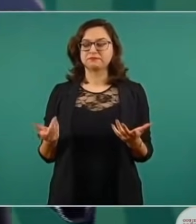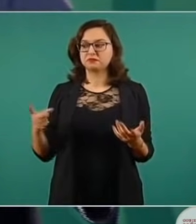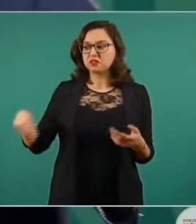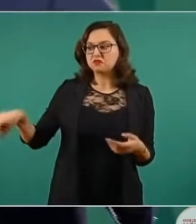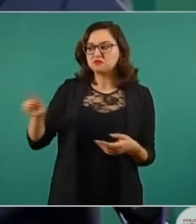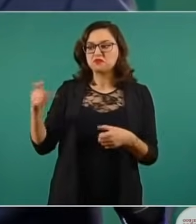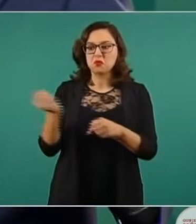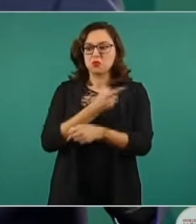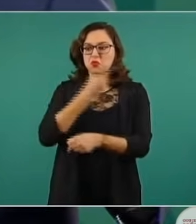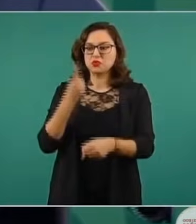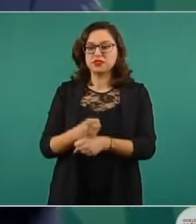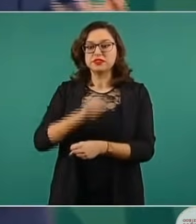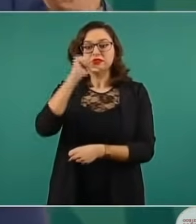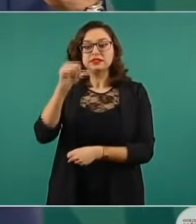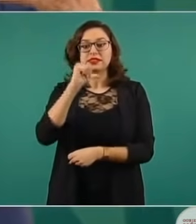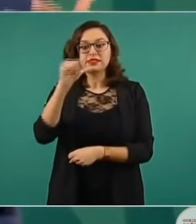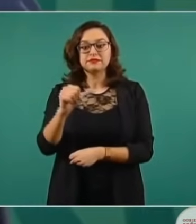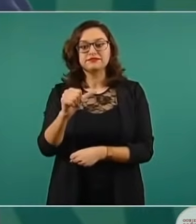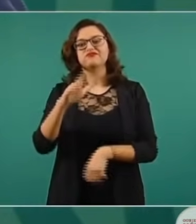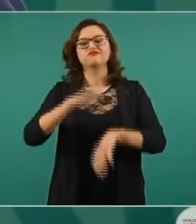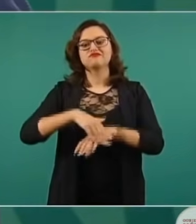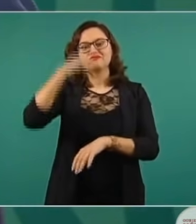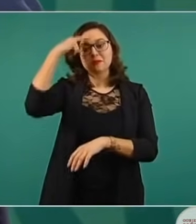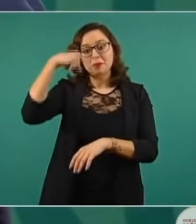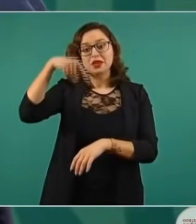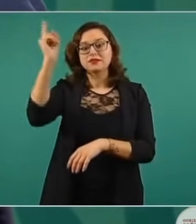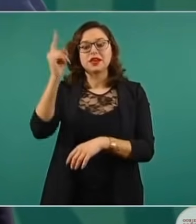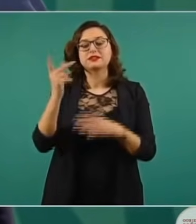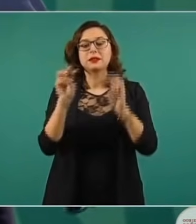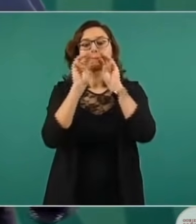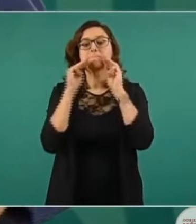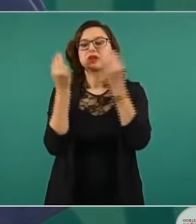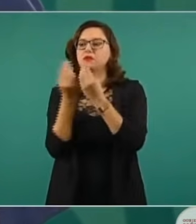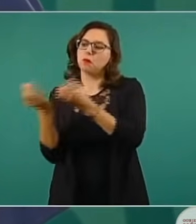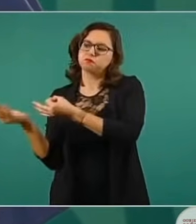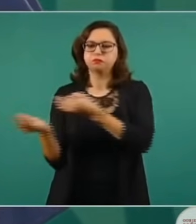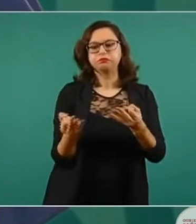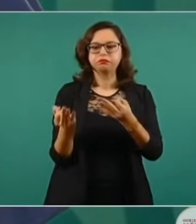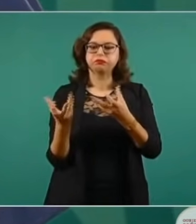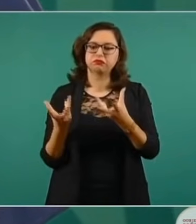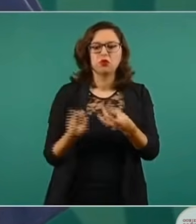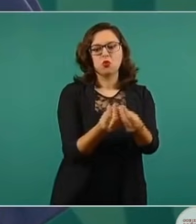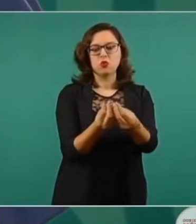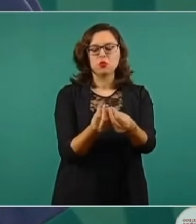indefensos para ser enganchados por el crimen organizado.